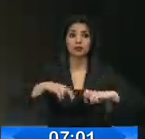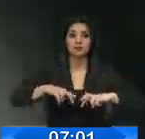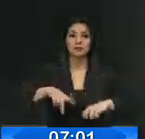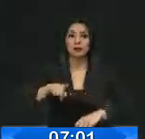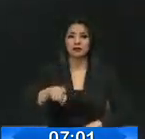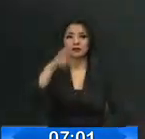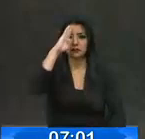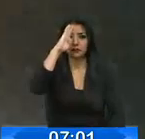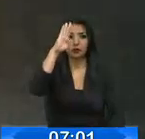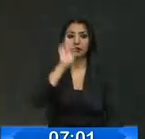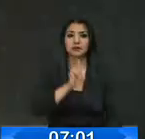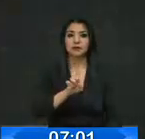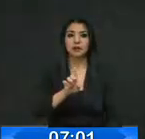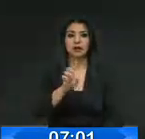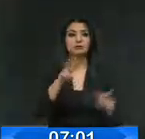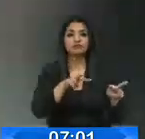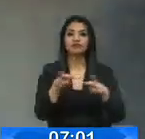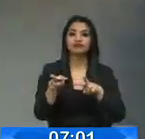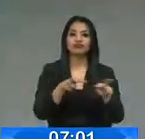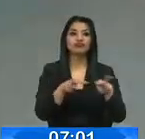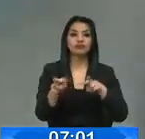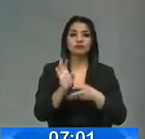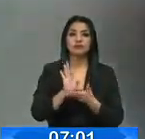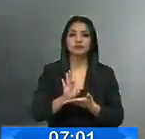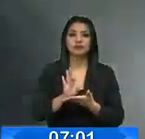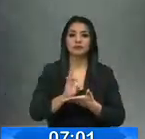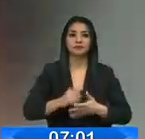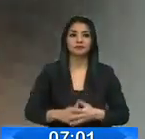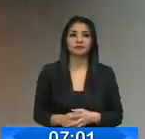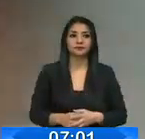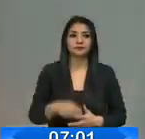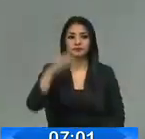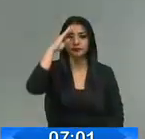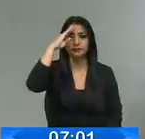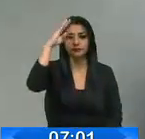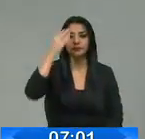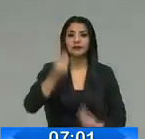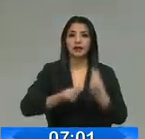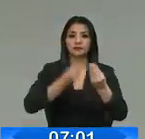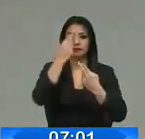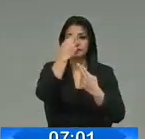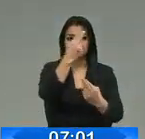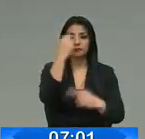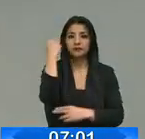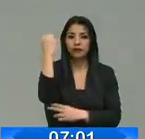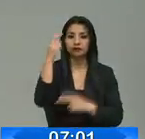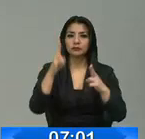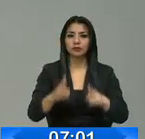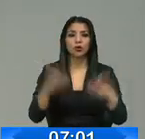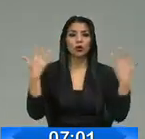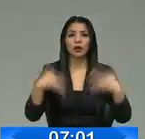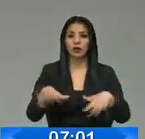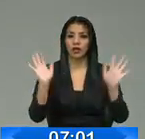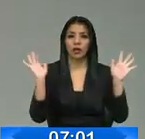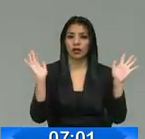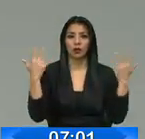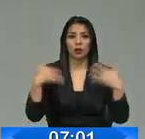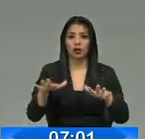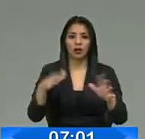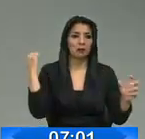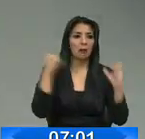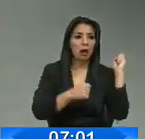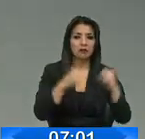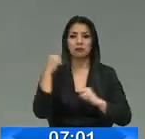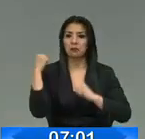agente policial que presenció lo ocurrido. Nosotros como policía tenemos que respetar los derechos humanos de todas las personas. No podemos nosotros agredir a